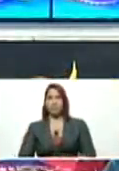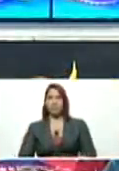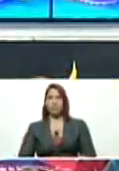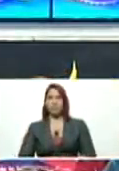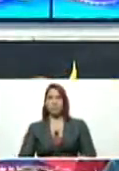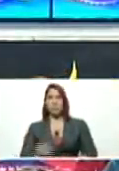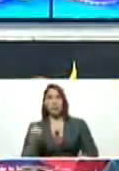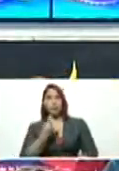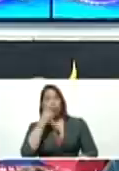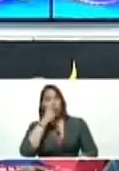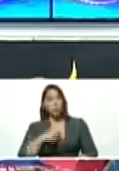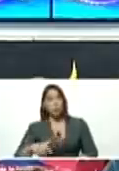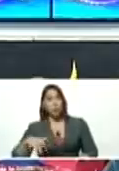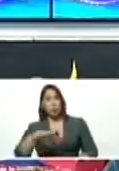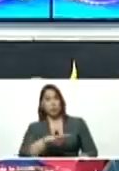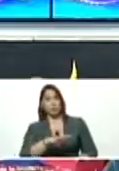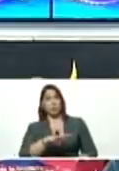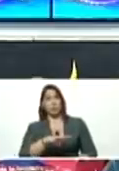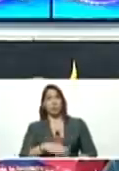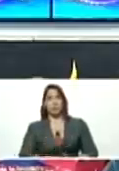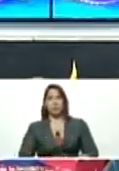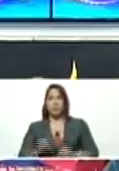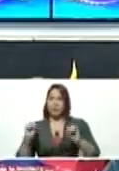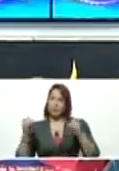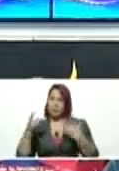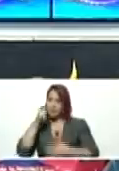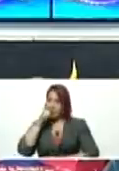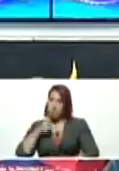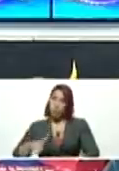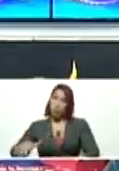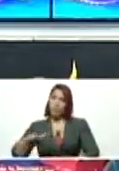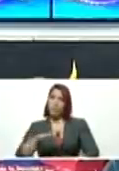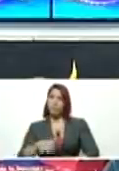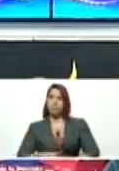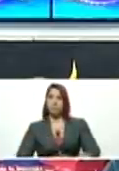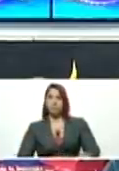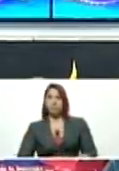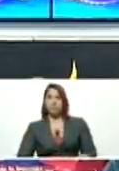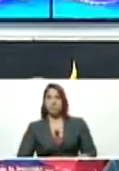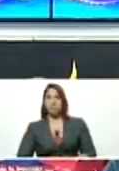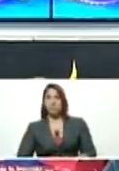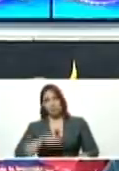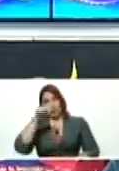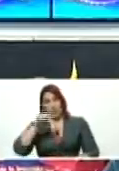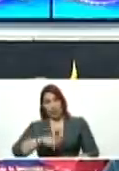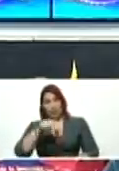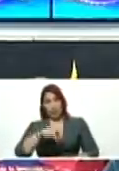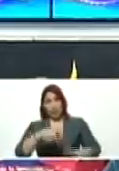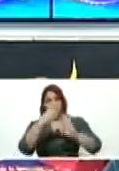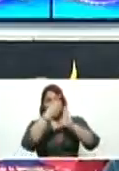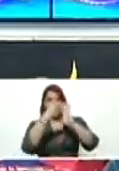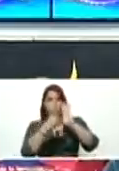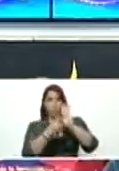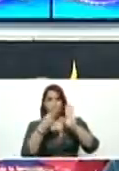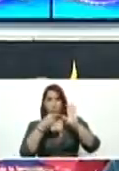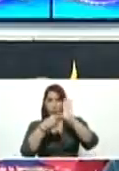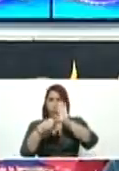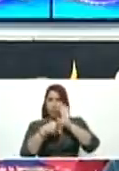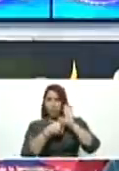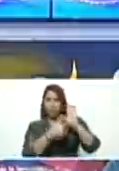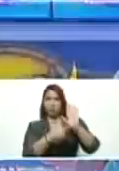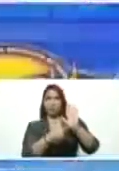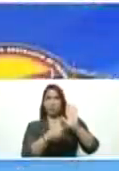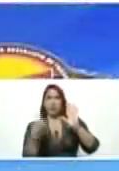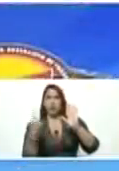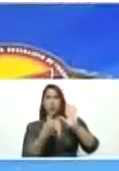solo el pueblo salva al pueblo aquí en este documento se demuestra que